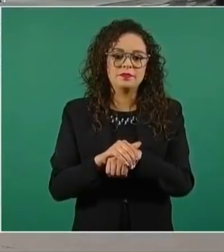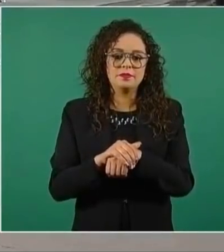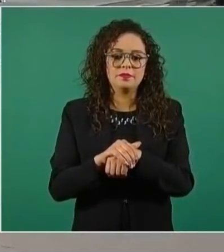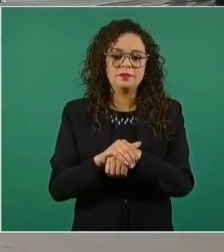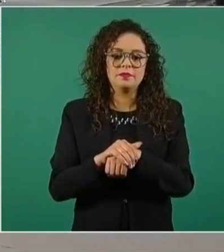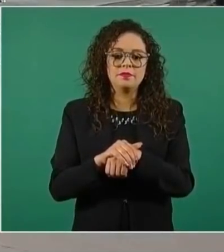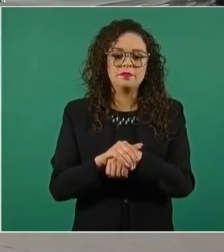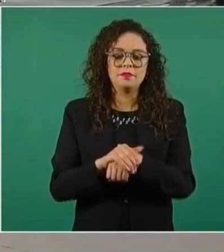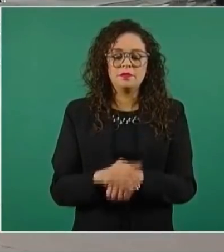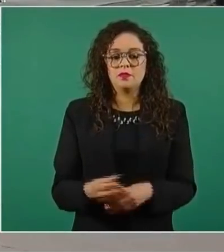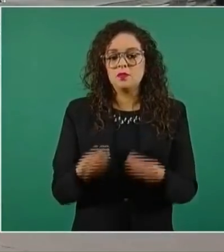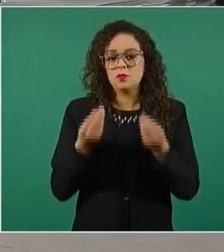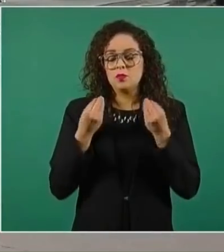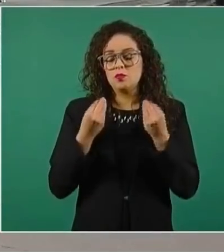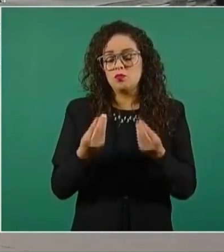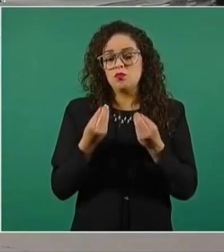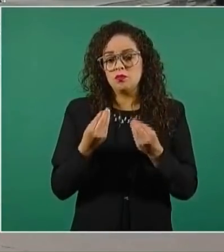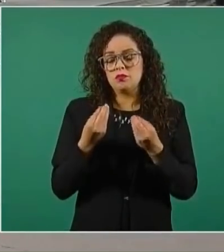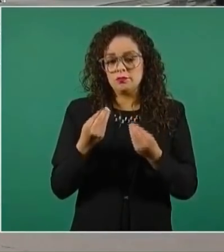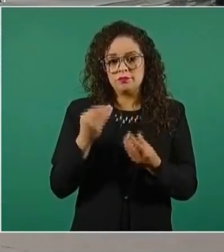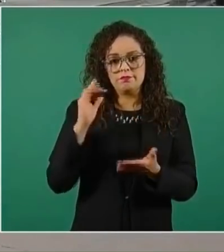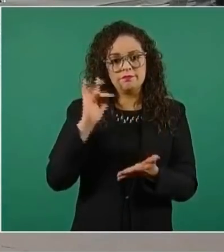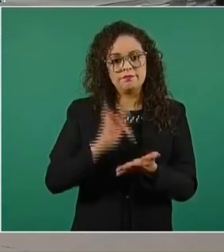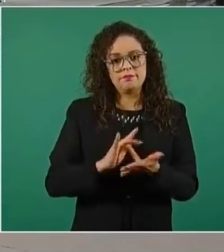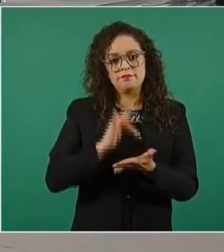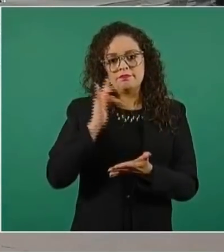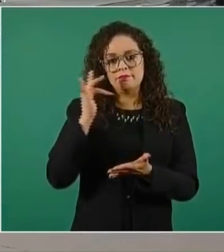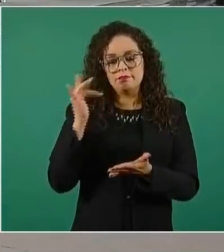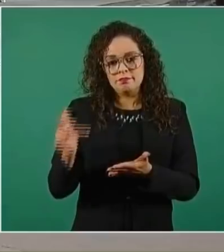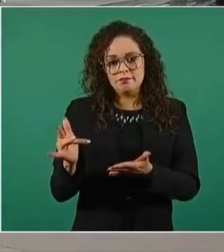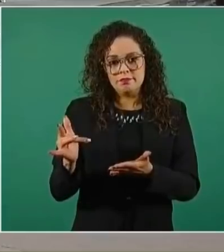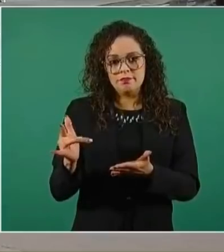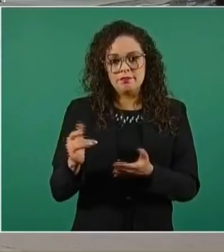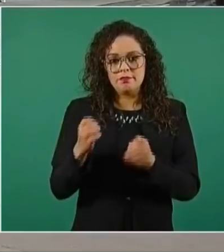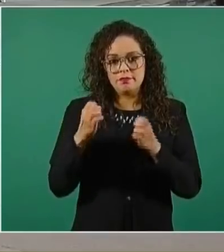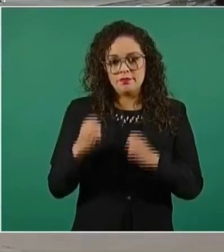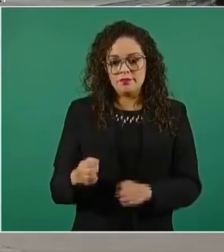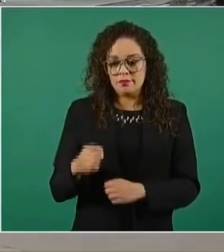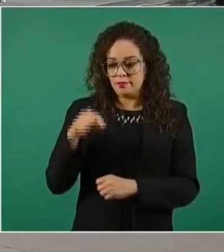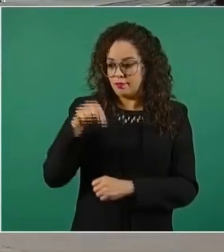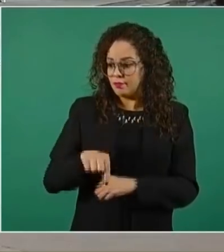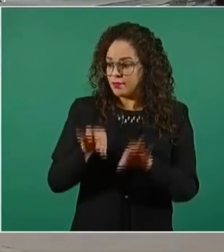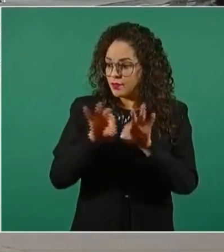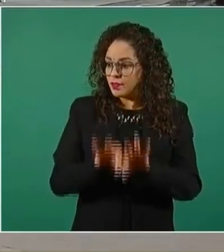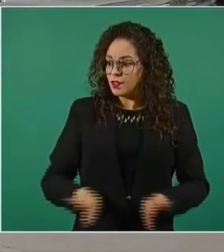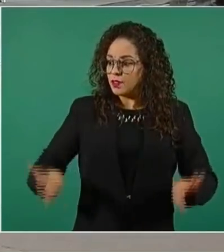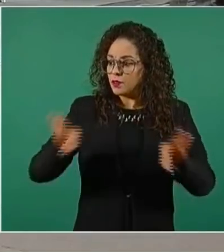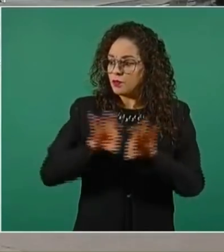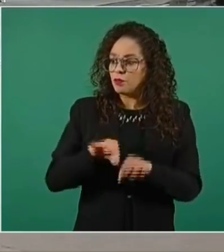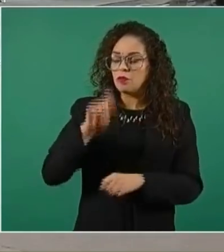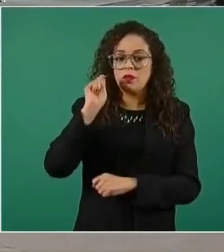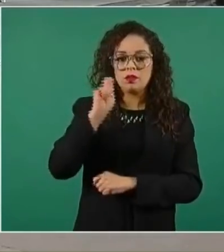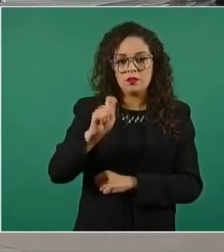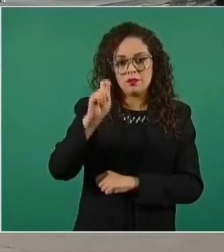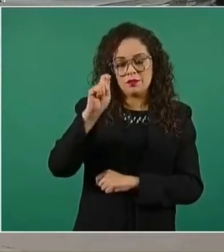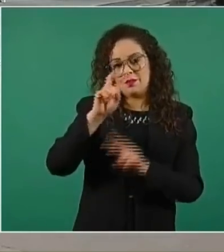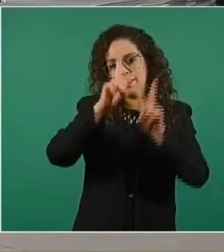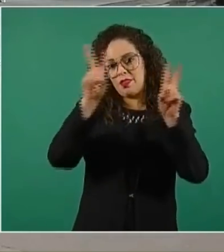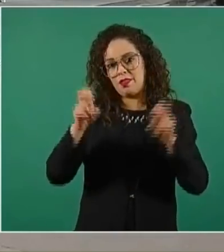agradezco mucho la presencia en este importante acto cultural e histórico